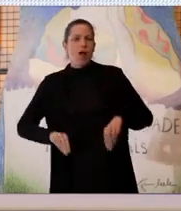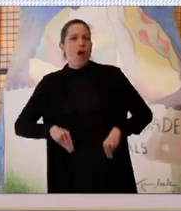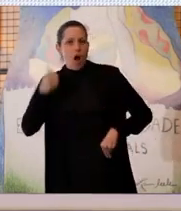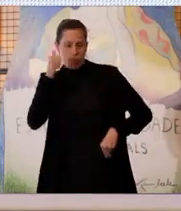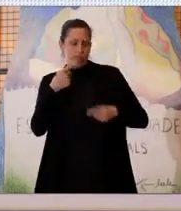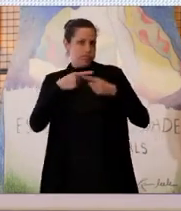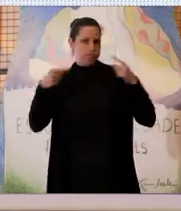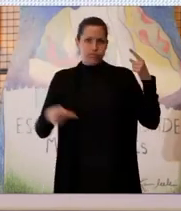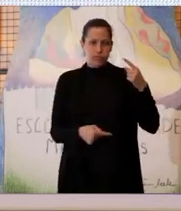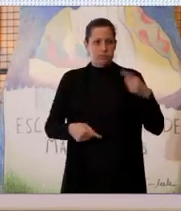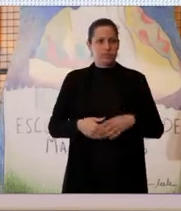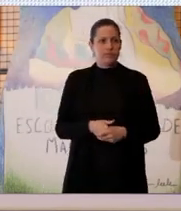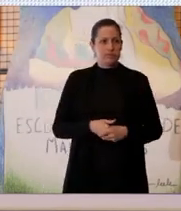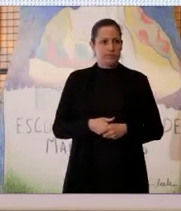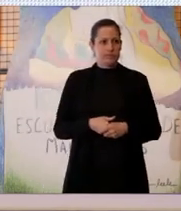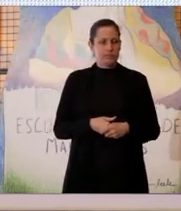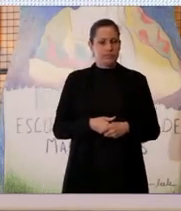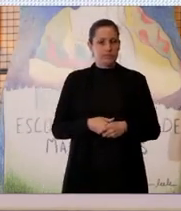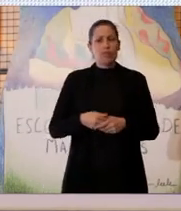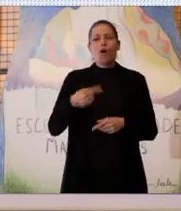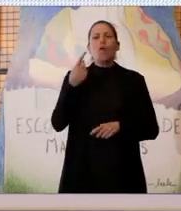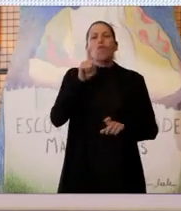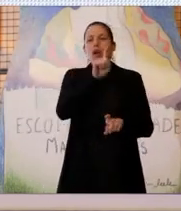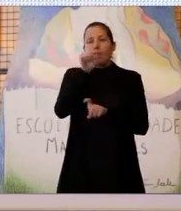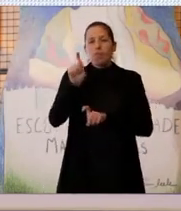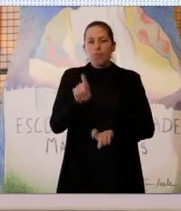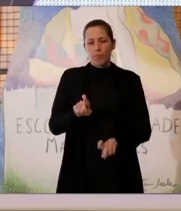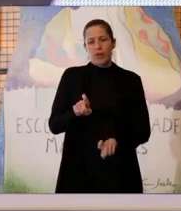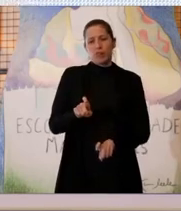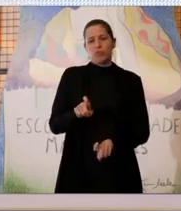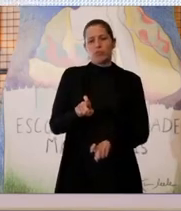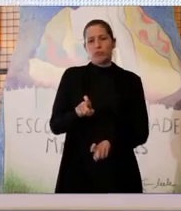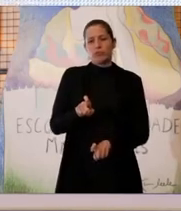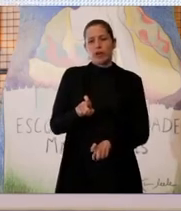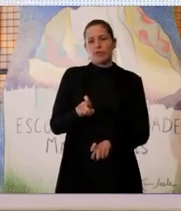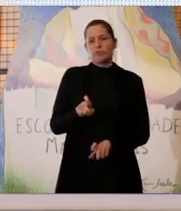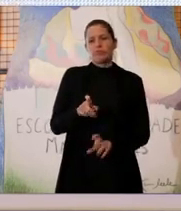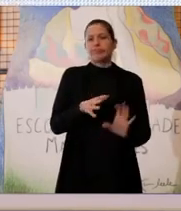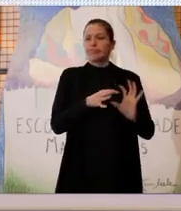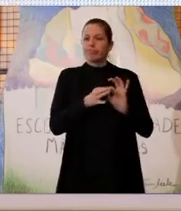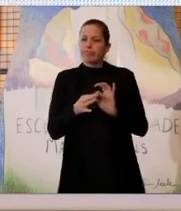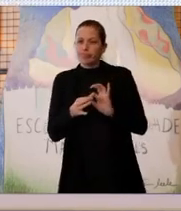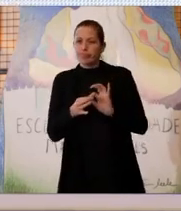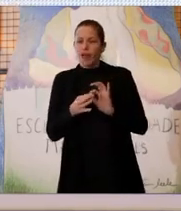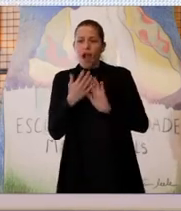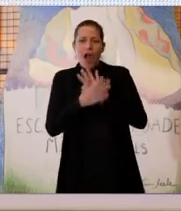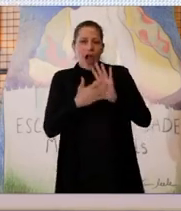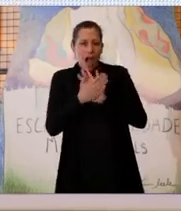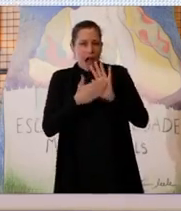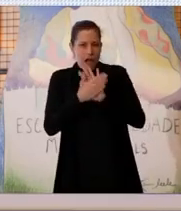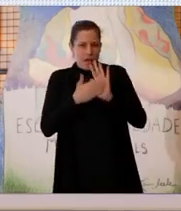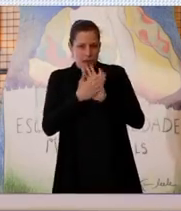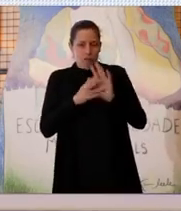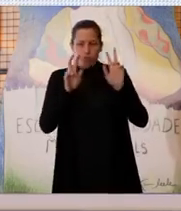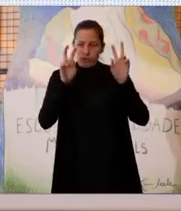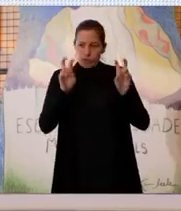y hay una pregunta Que que tiene que ver con lo que hemos hablado antes no y es qué le hace la política a las mujeres para que